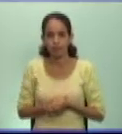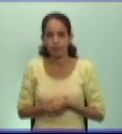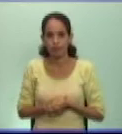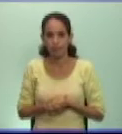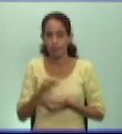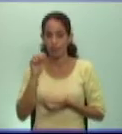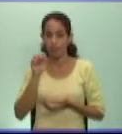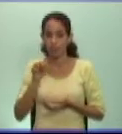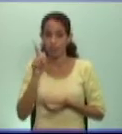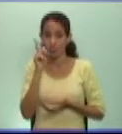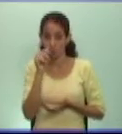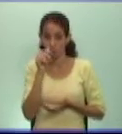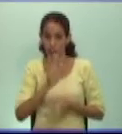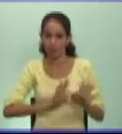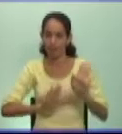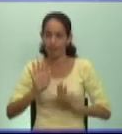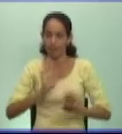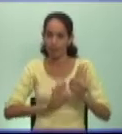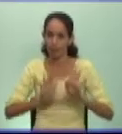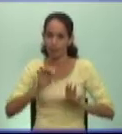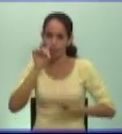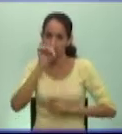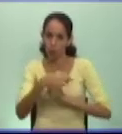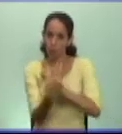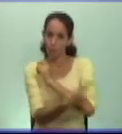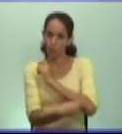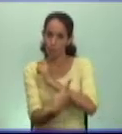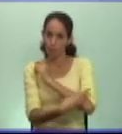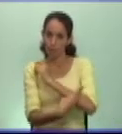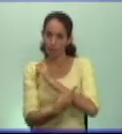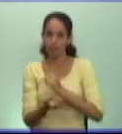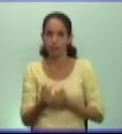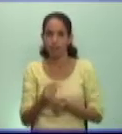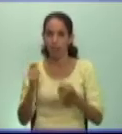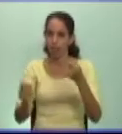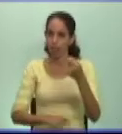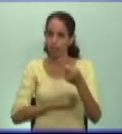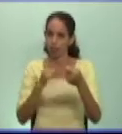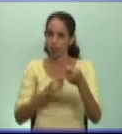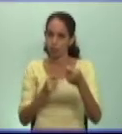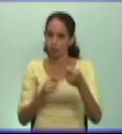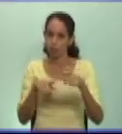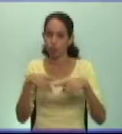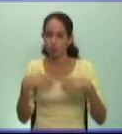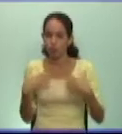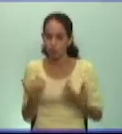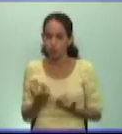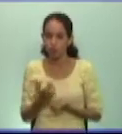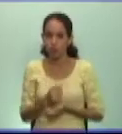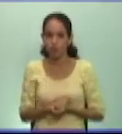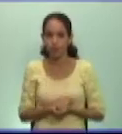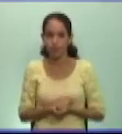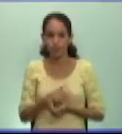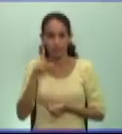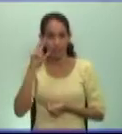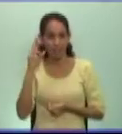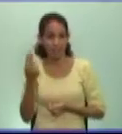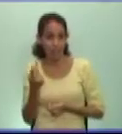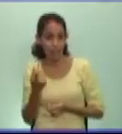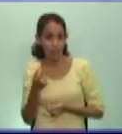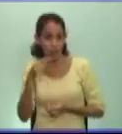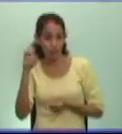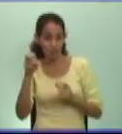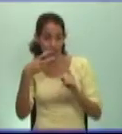nacionalismo, de esta fuerza revolucionaria. Sandino con sus luchas antiimperialistas y Farabundo Martí, recuerden las luchas de los